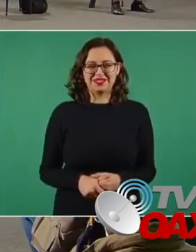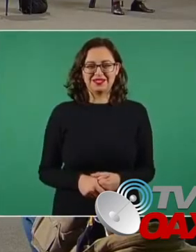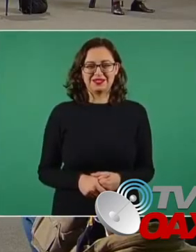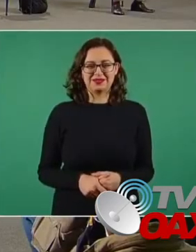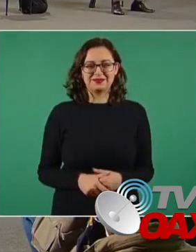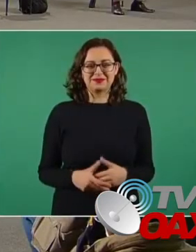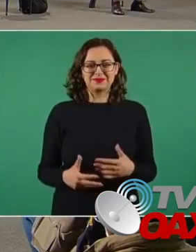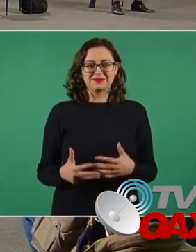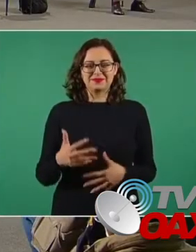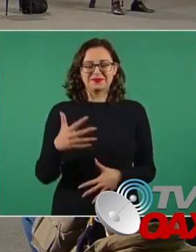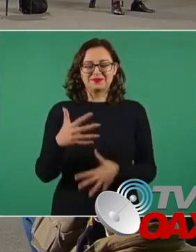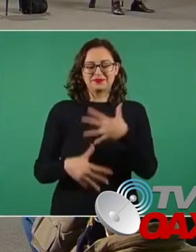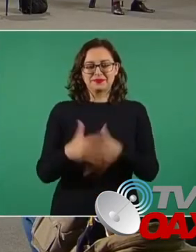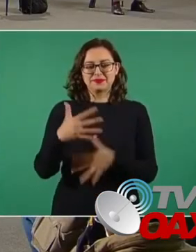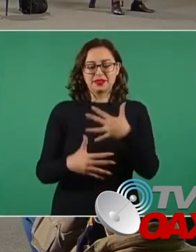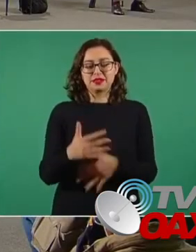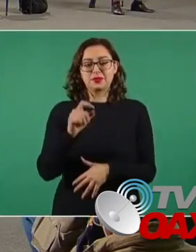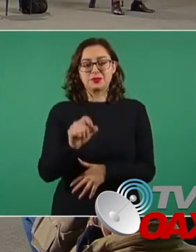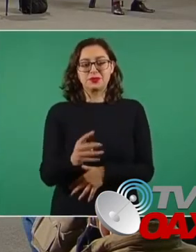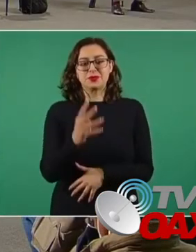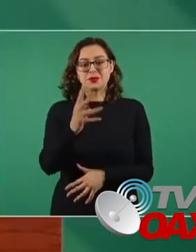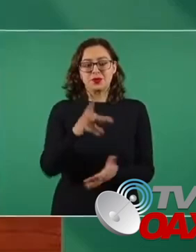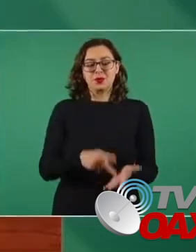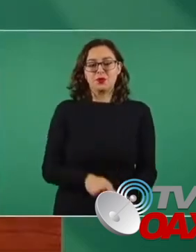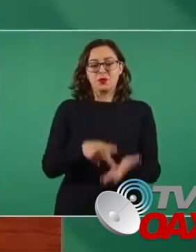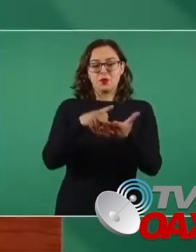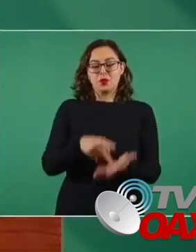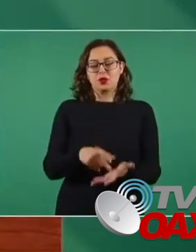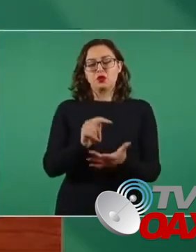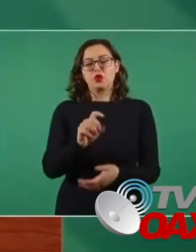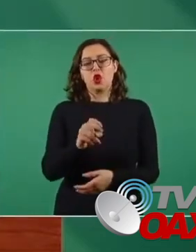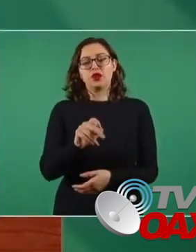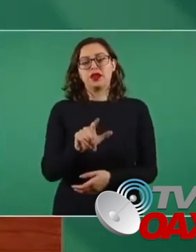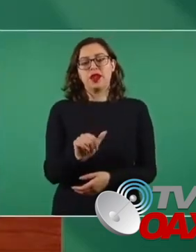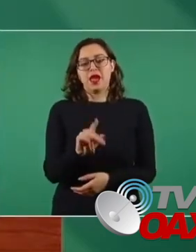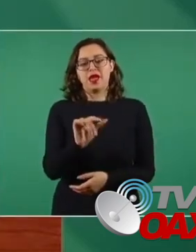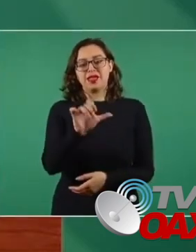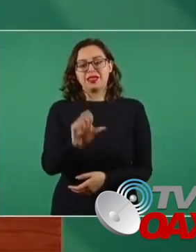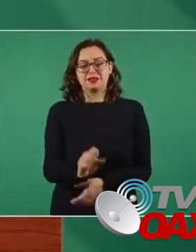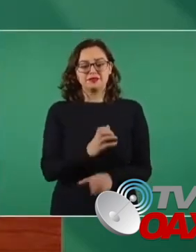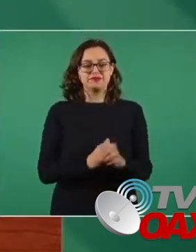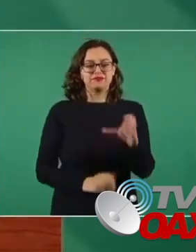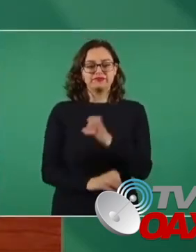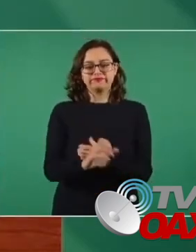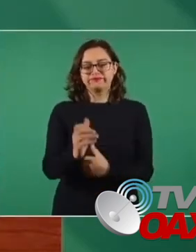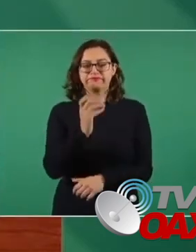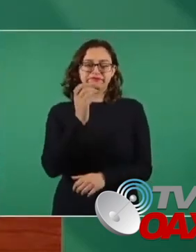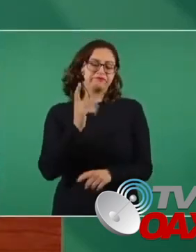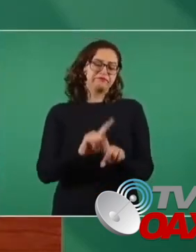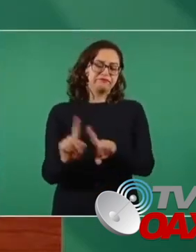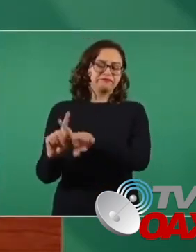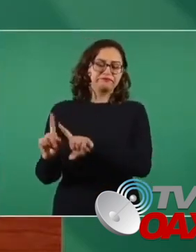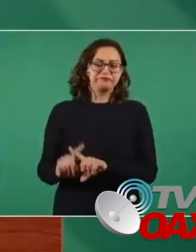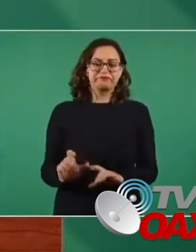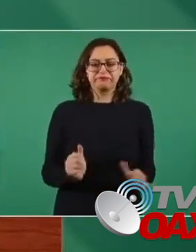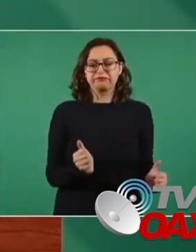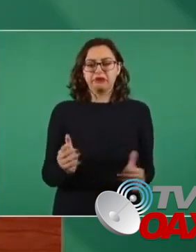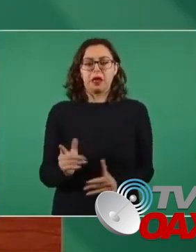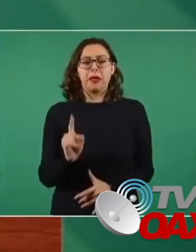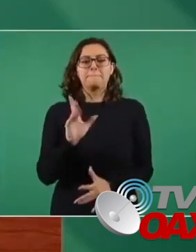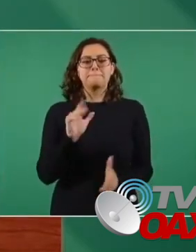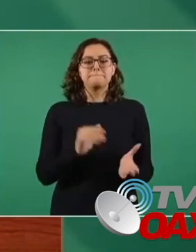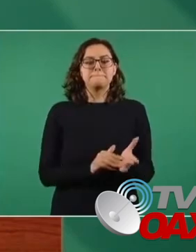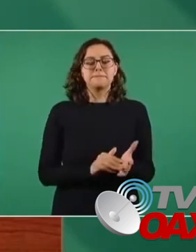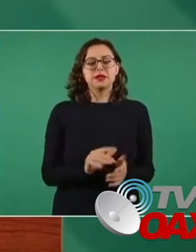contiene 15.4 toneladas de insumos que contienen o consisten en